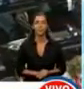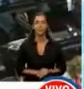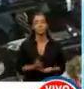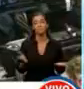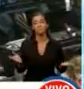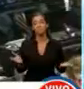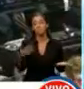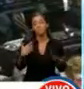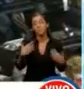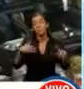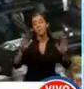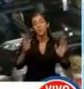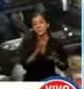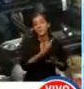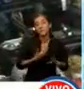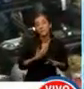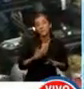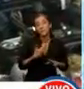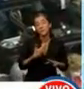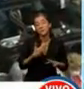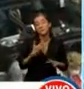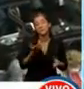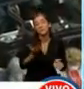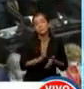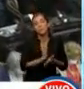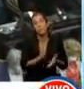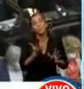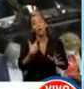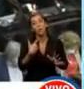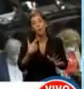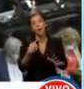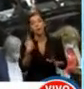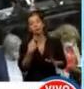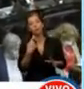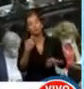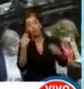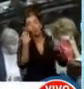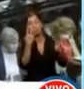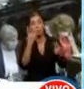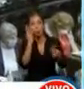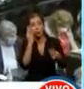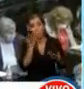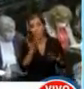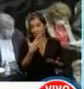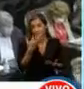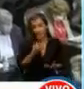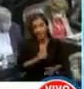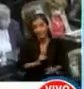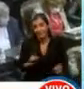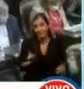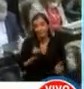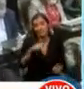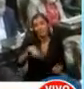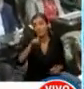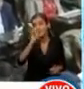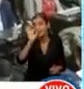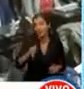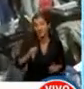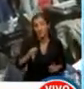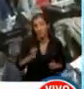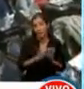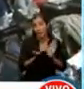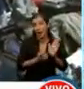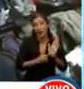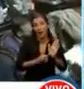Quizás pensando que le estábamos faltando esa autoridad, no era así. Usted sabe por el reglamento que con